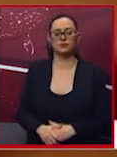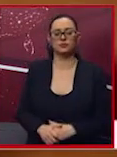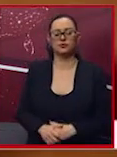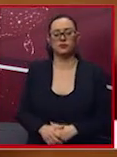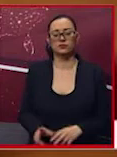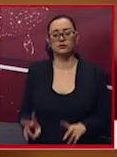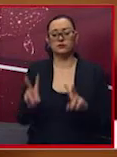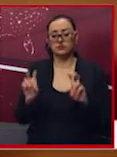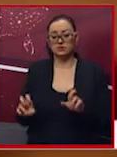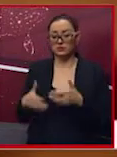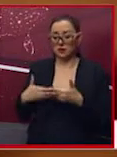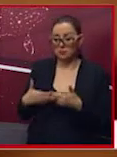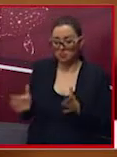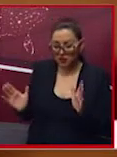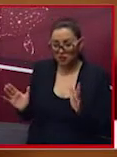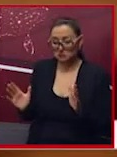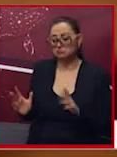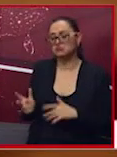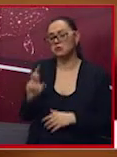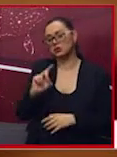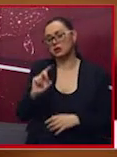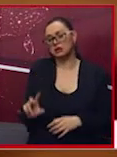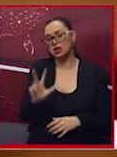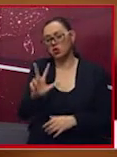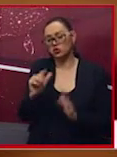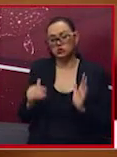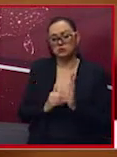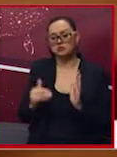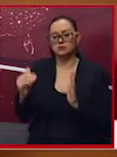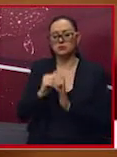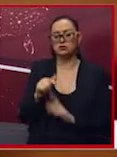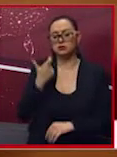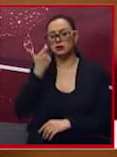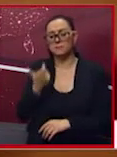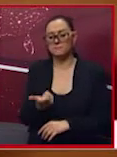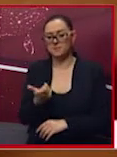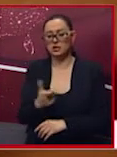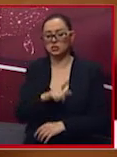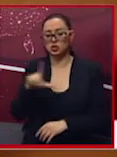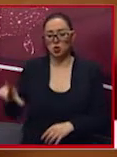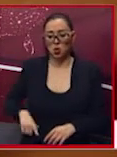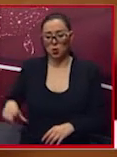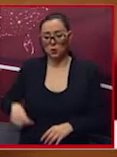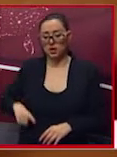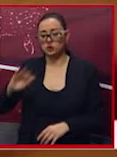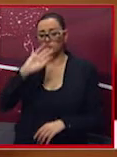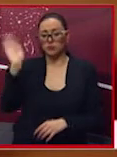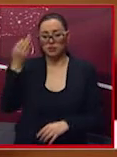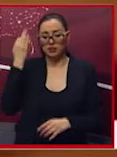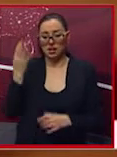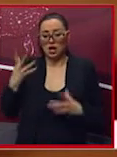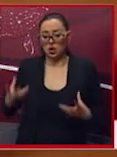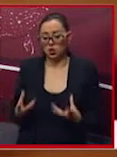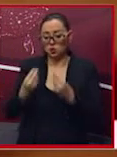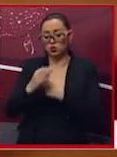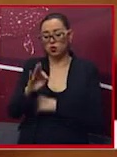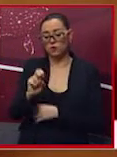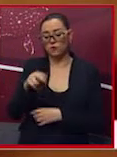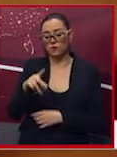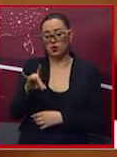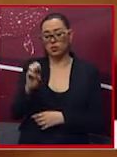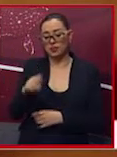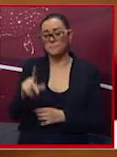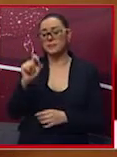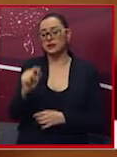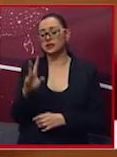sector público ha gastado cerca de 38,000 millones de pesos. El gobierno federal a cargo del Fonden 29,000 millones